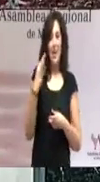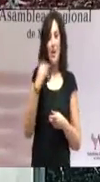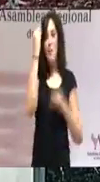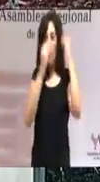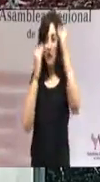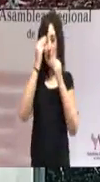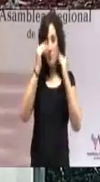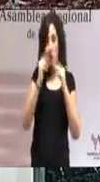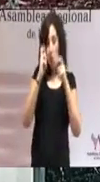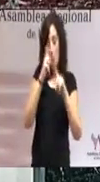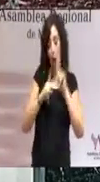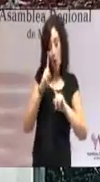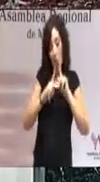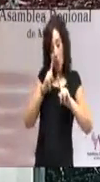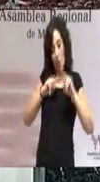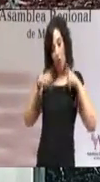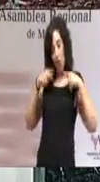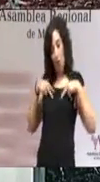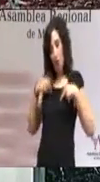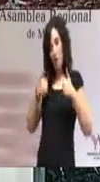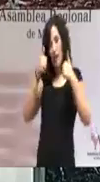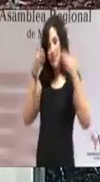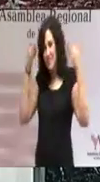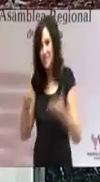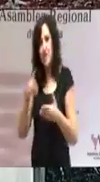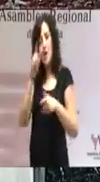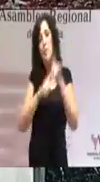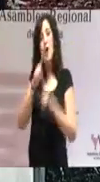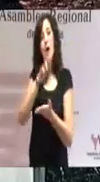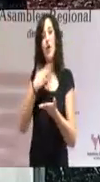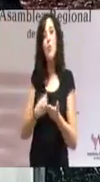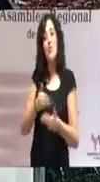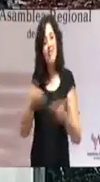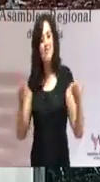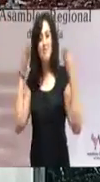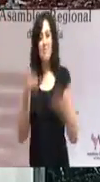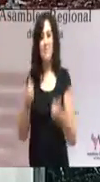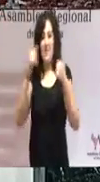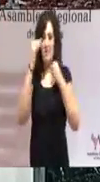menos en sus problemas y pensar más en los problemas de la región de Murcia. Muchas gracias.